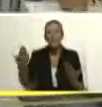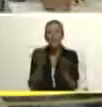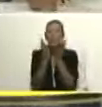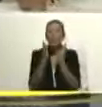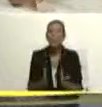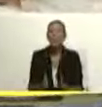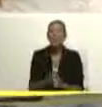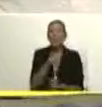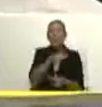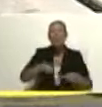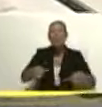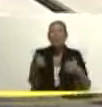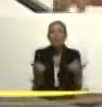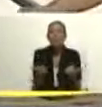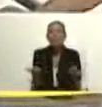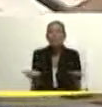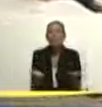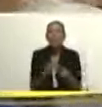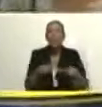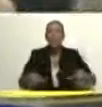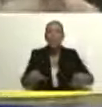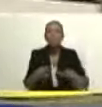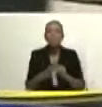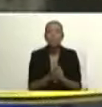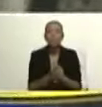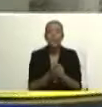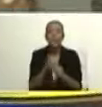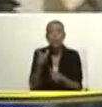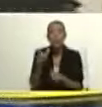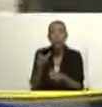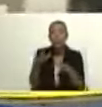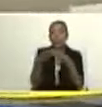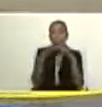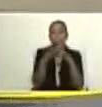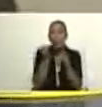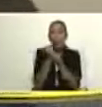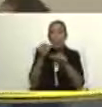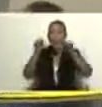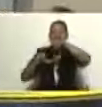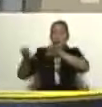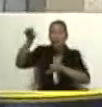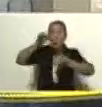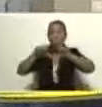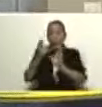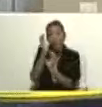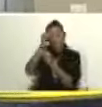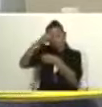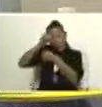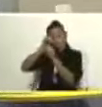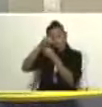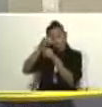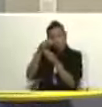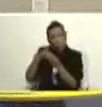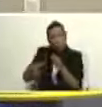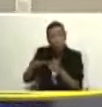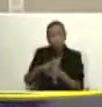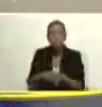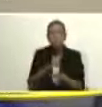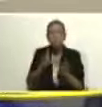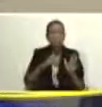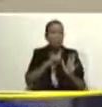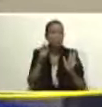tienes aquí, Odalis? ¿Qué es esto? Esto va a ser parte de lo que es el equipaje para el laboratorio de biología. Correcto. Que va a